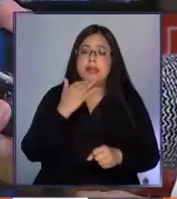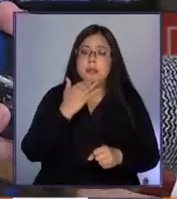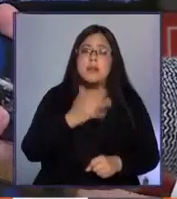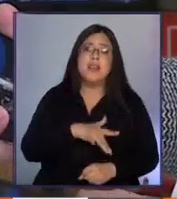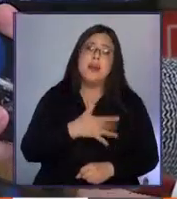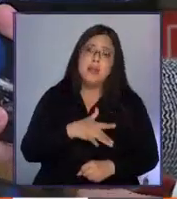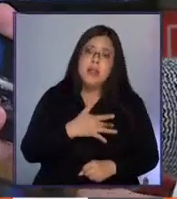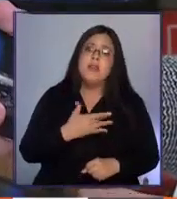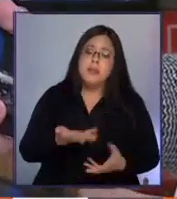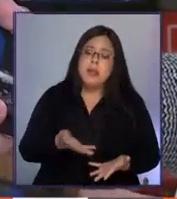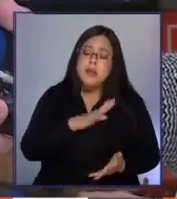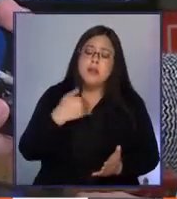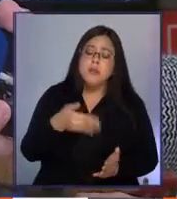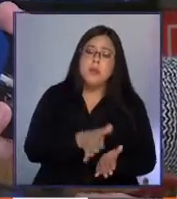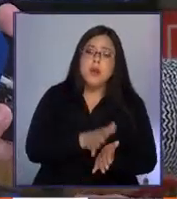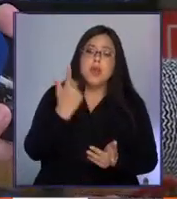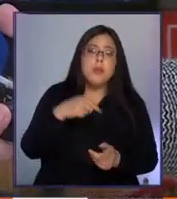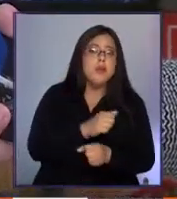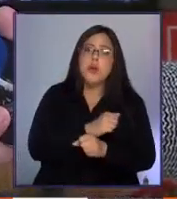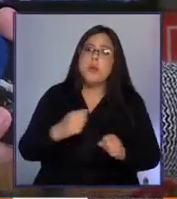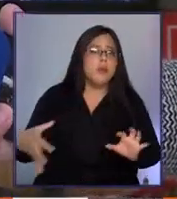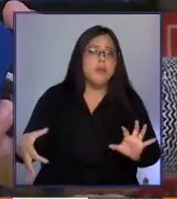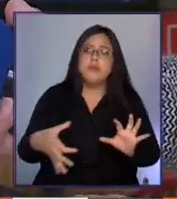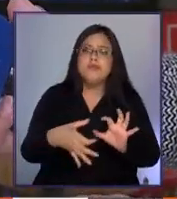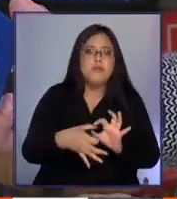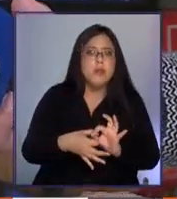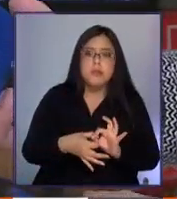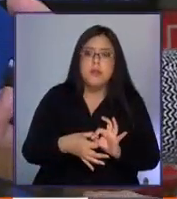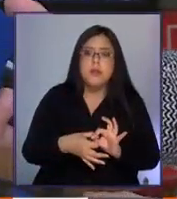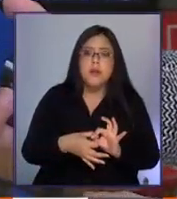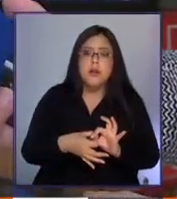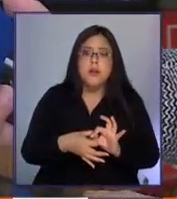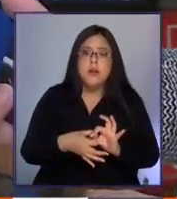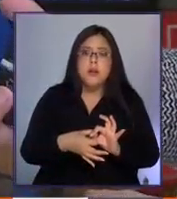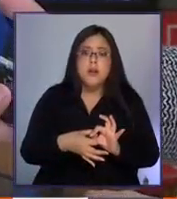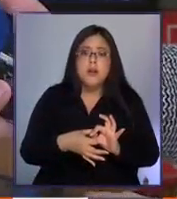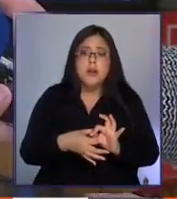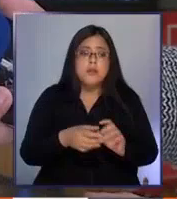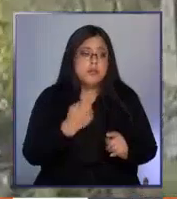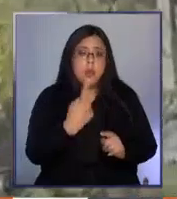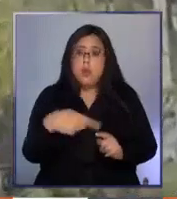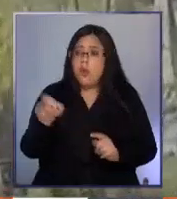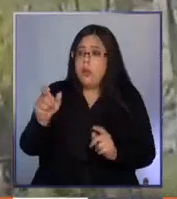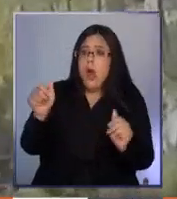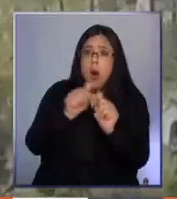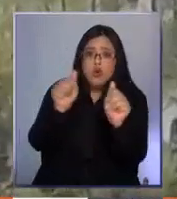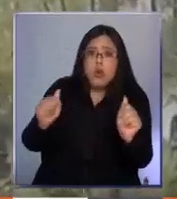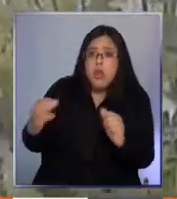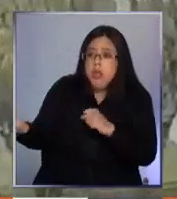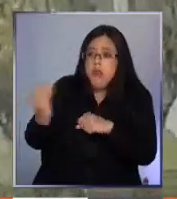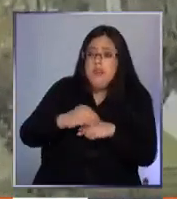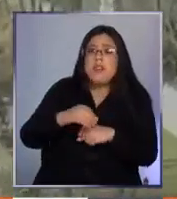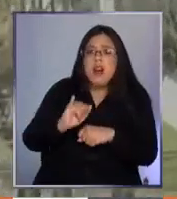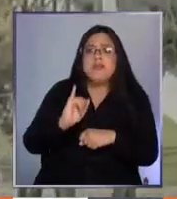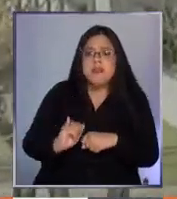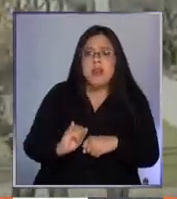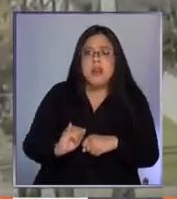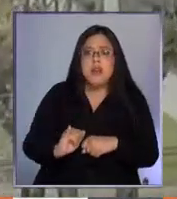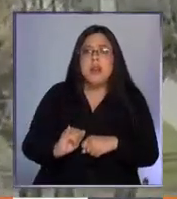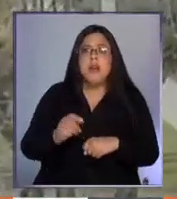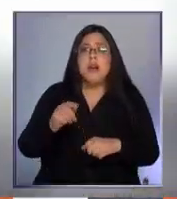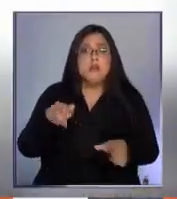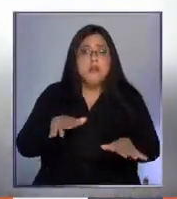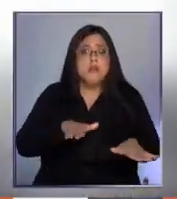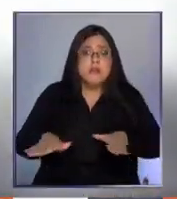esa situación, no obstante no podríamos relacionarlo, salvo que nos indique alguna autoridad lo contrario. Susto para muchos, para otros solo un